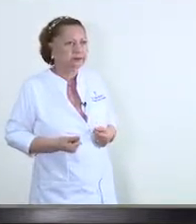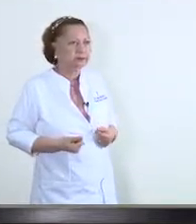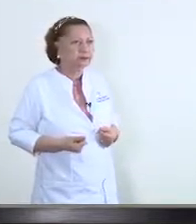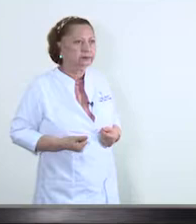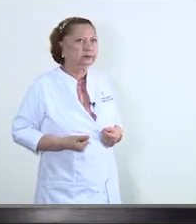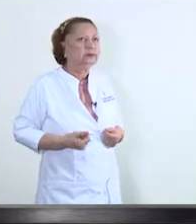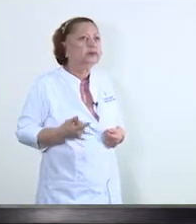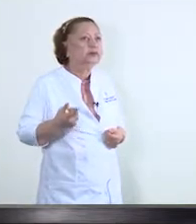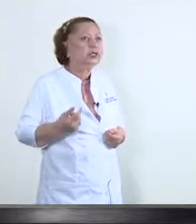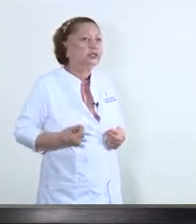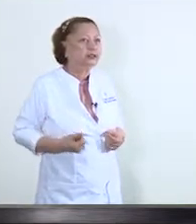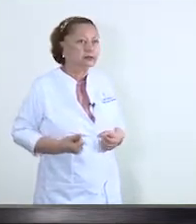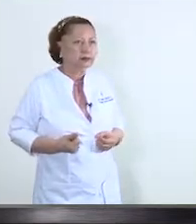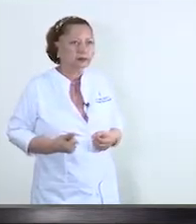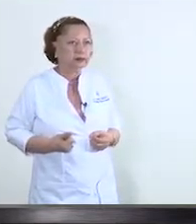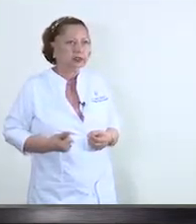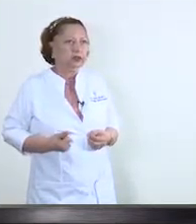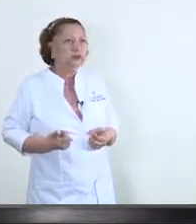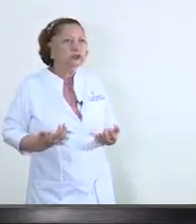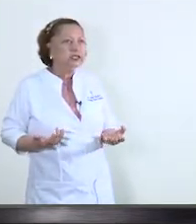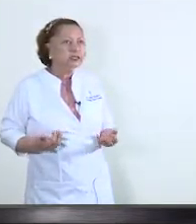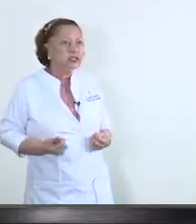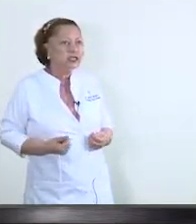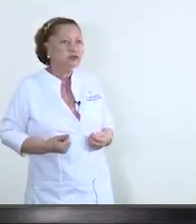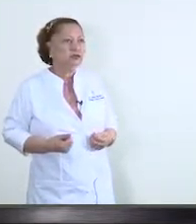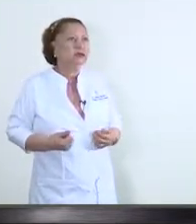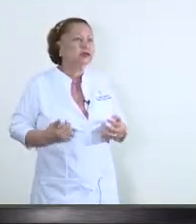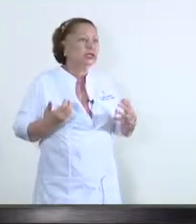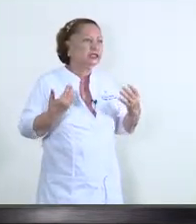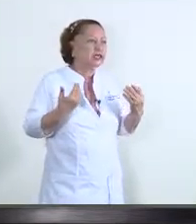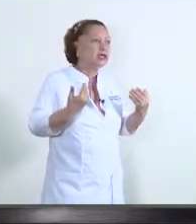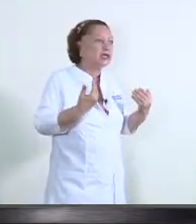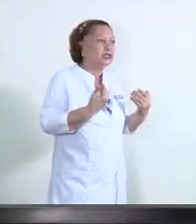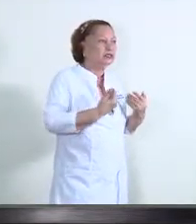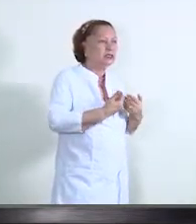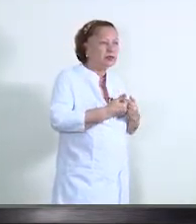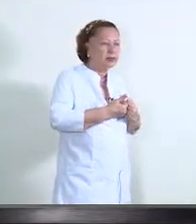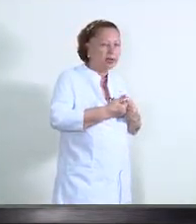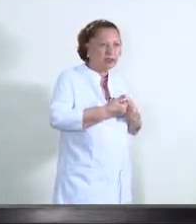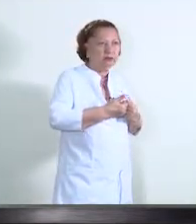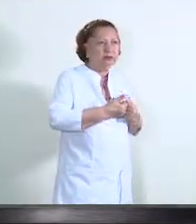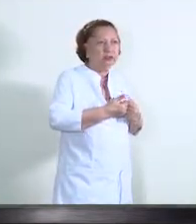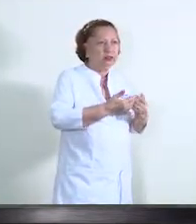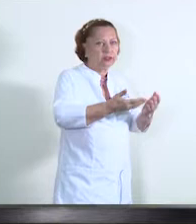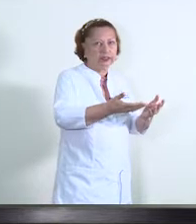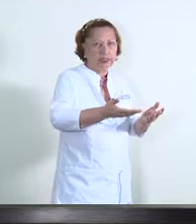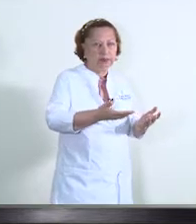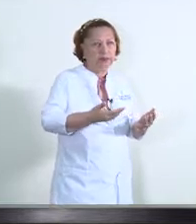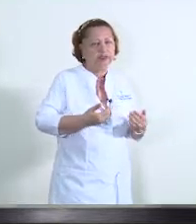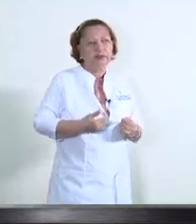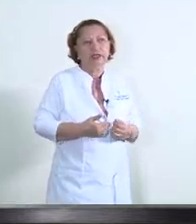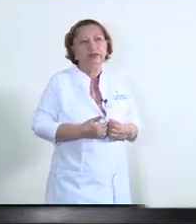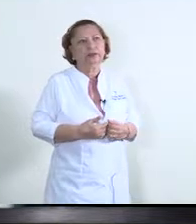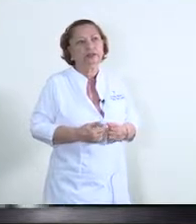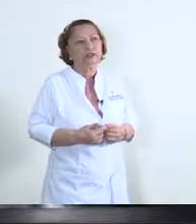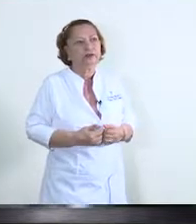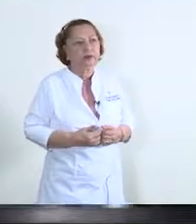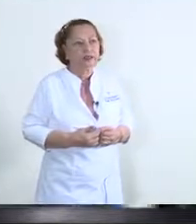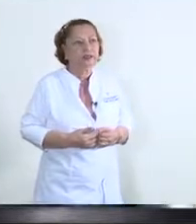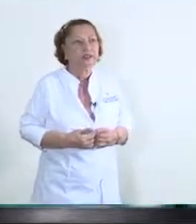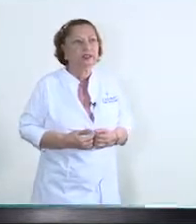reciben. ¿Por qué? Muy sencillo, porque está ensimismado en lo que estamos